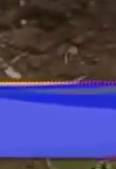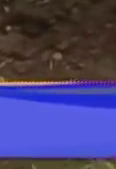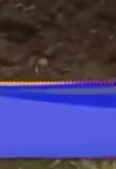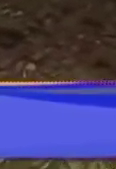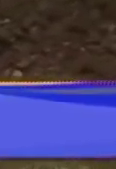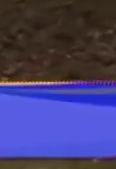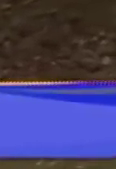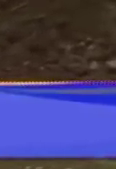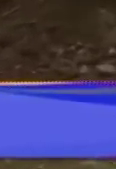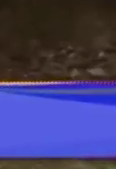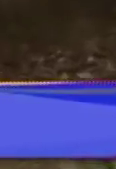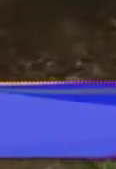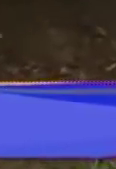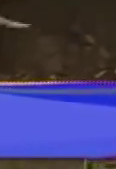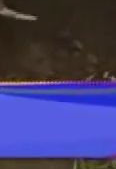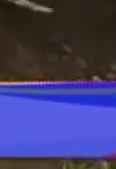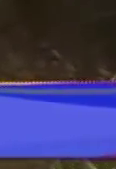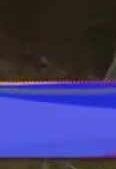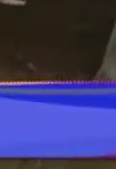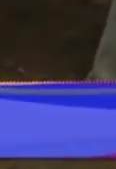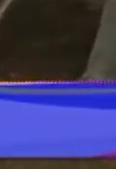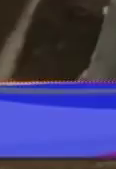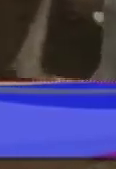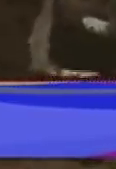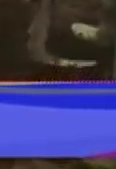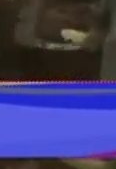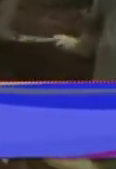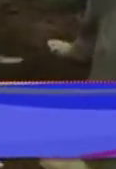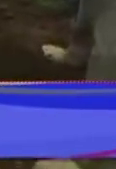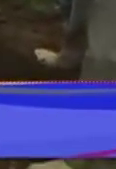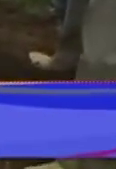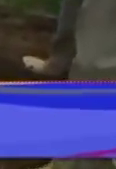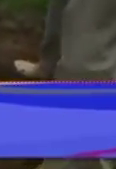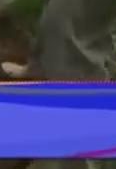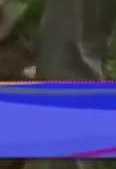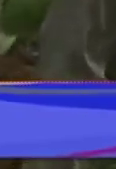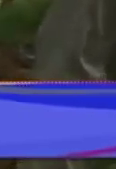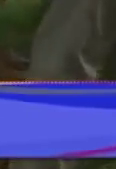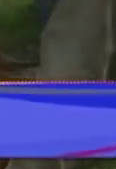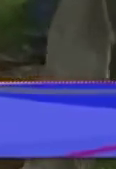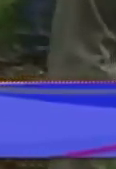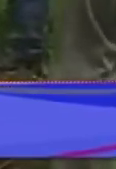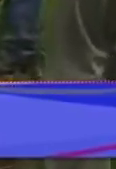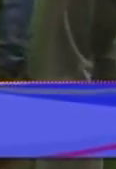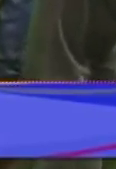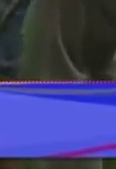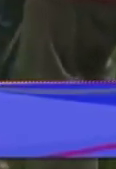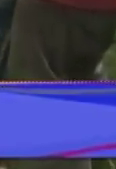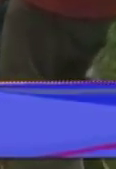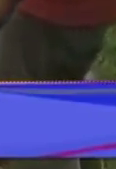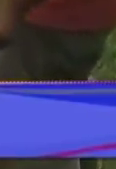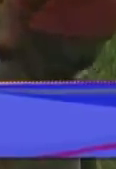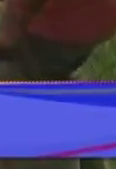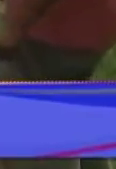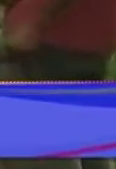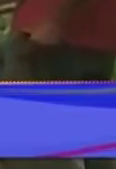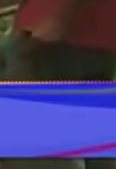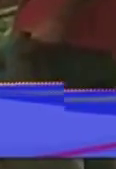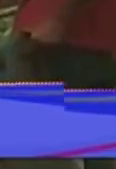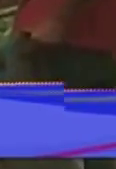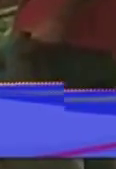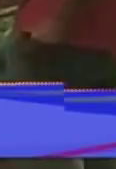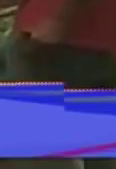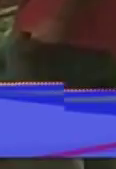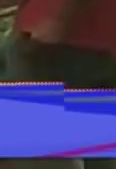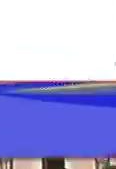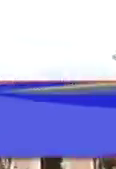del pueblo del municipio de Juan Germán Rocio Nieves, por haber sido seleccionada esta ciudad, San Juan de los Morros, siendo una ciudad también